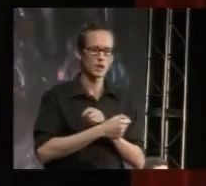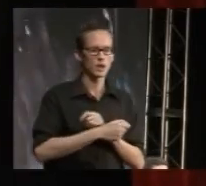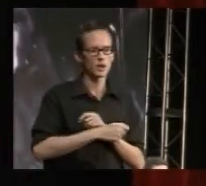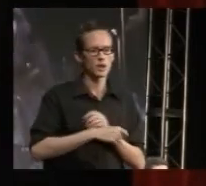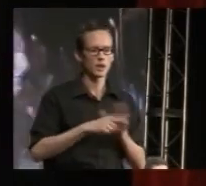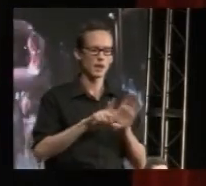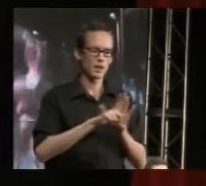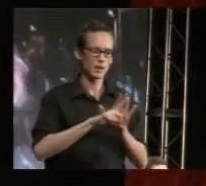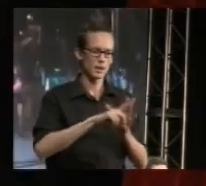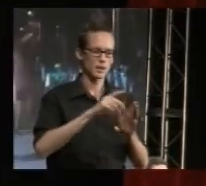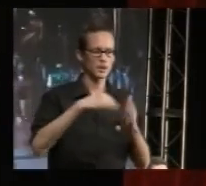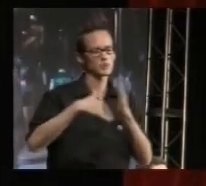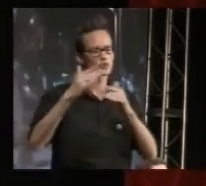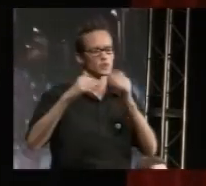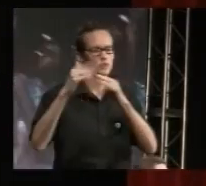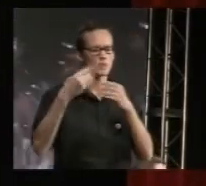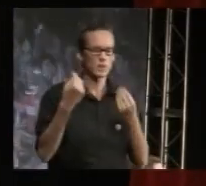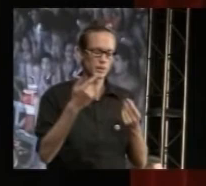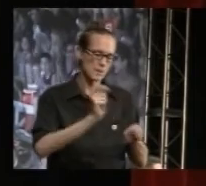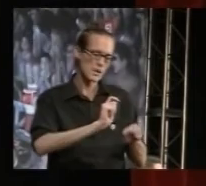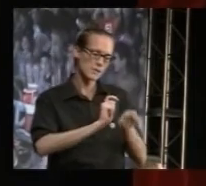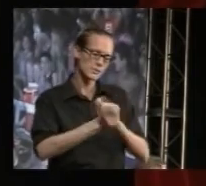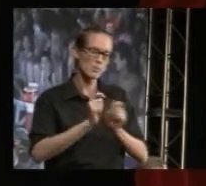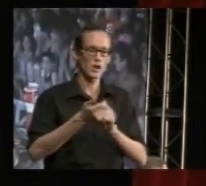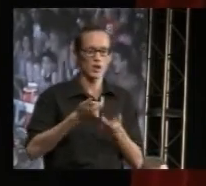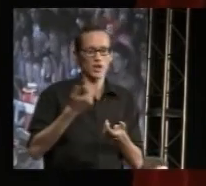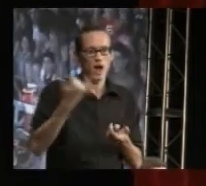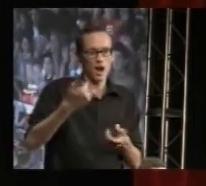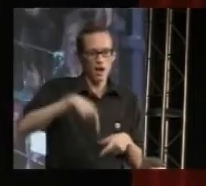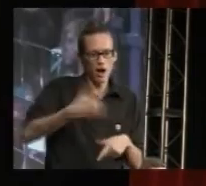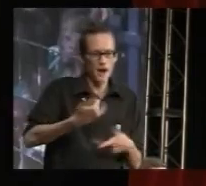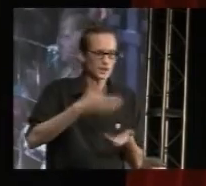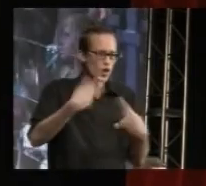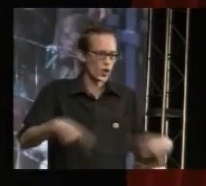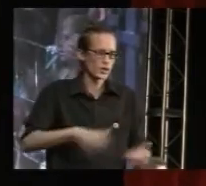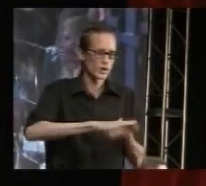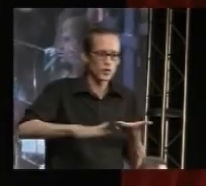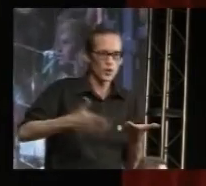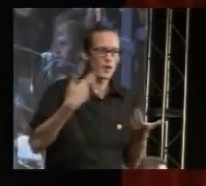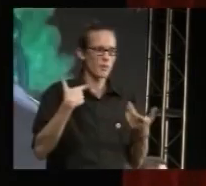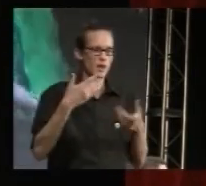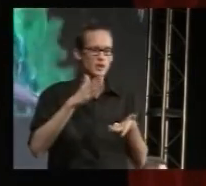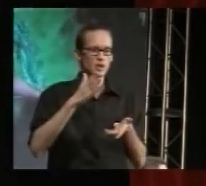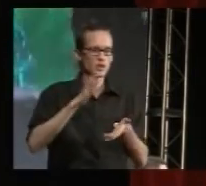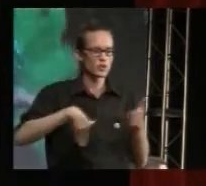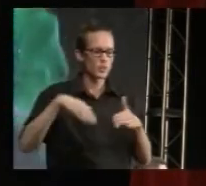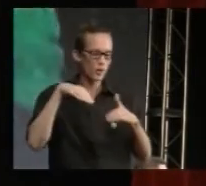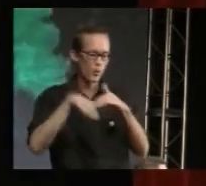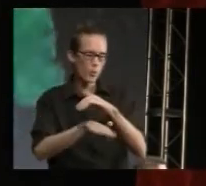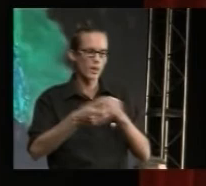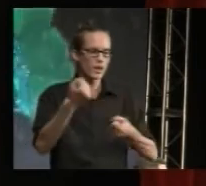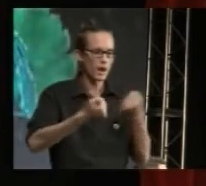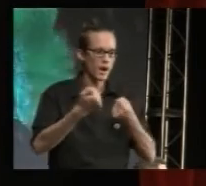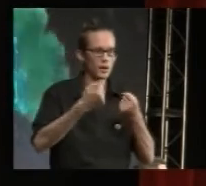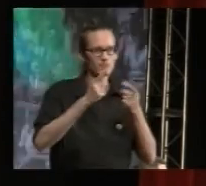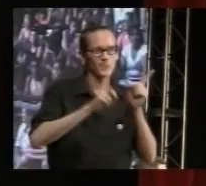a fin de modernizarlo, adecuarlo a los nuevos materiales, exigencias de cocheras, superficies mínimas habitables, entre